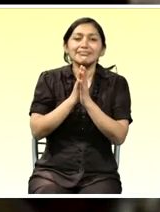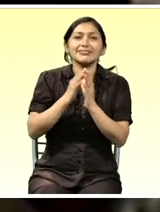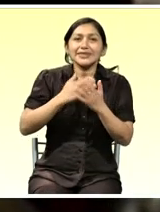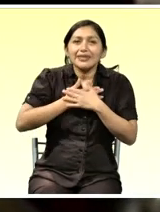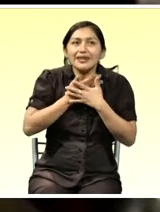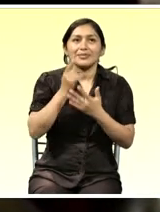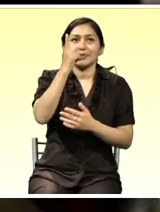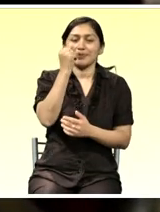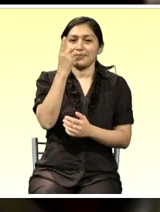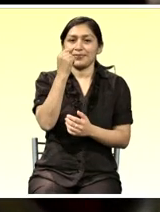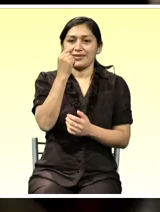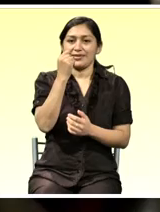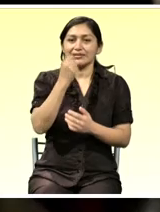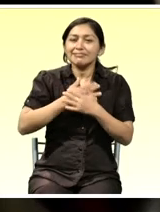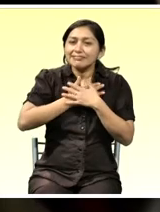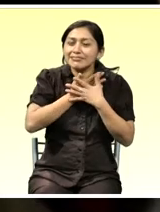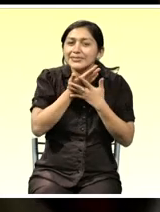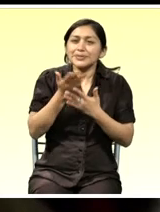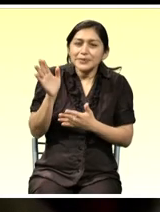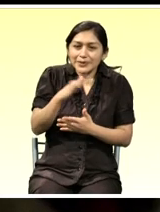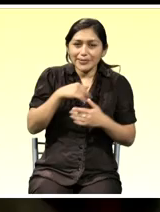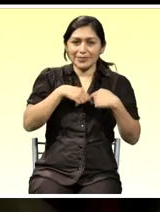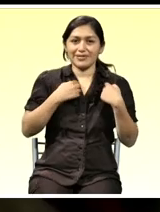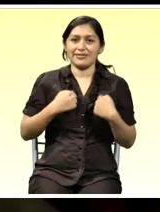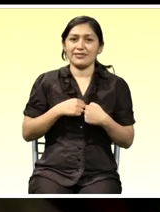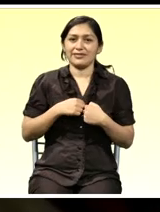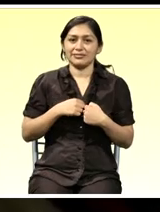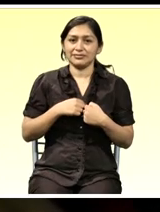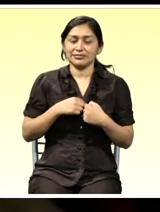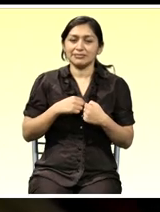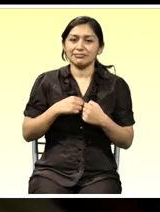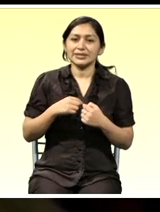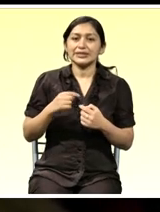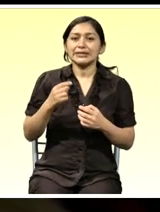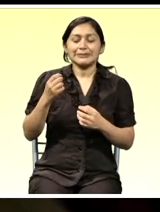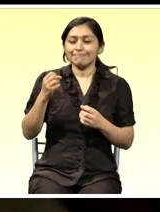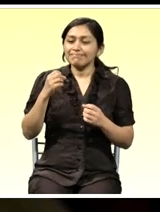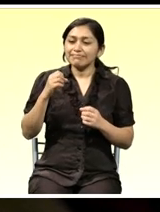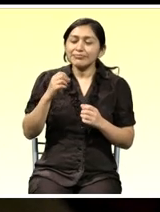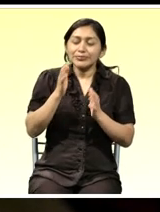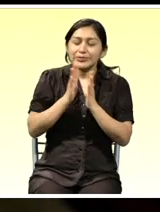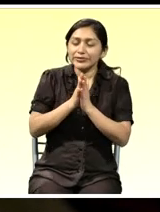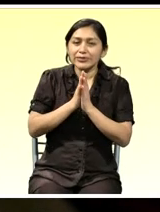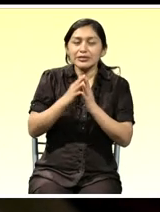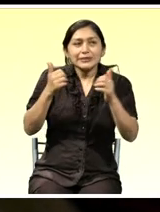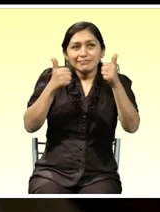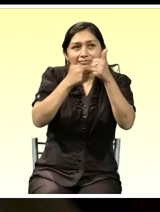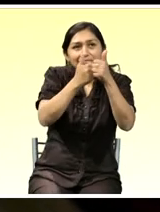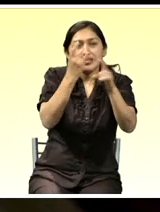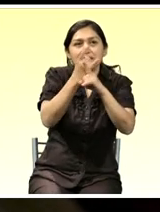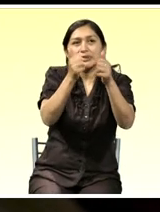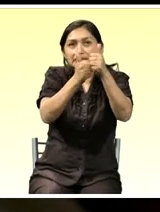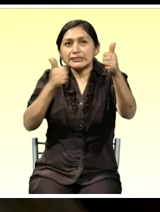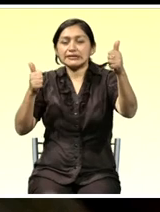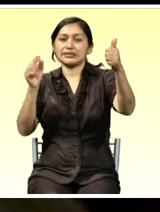mío, te amo con todo mi corazón. No permitas que jamás me separe de ti.